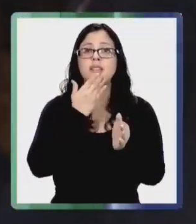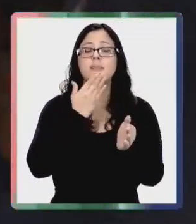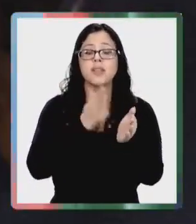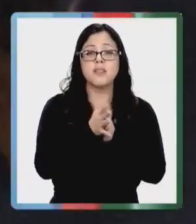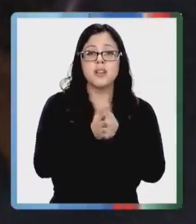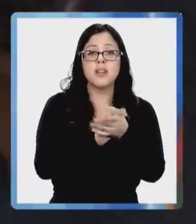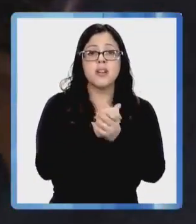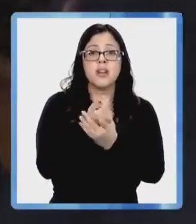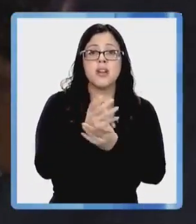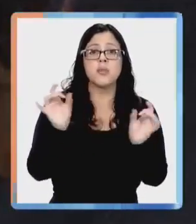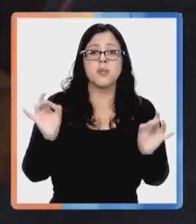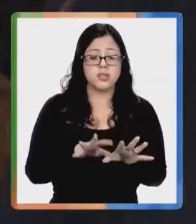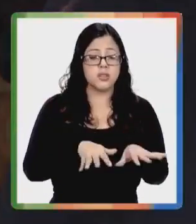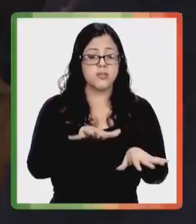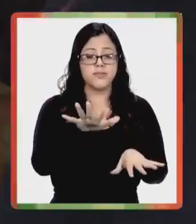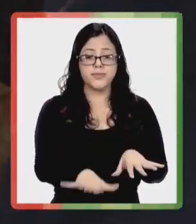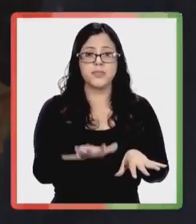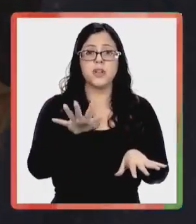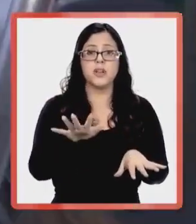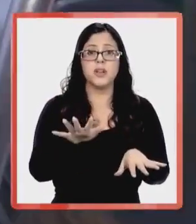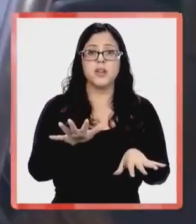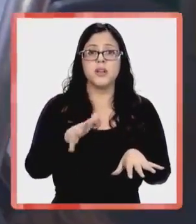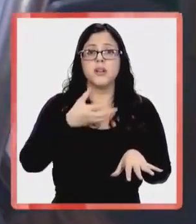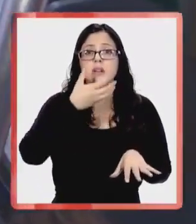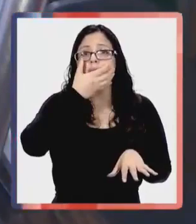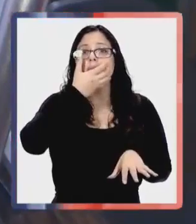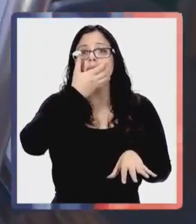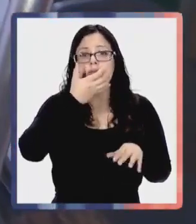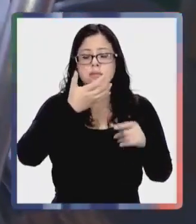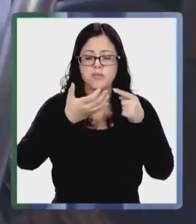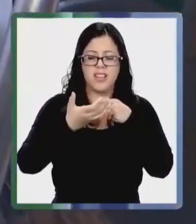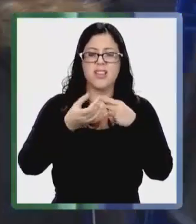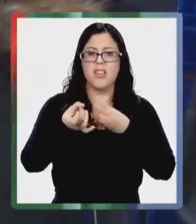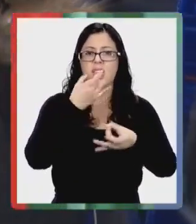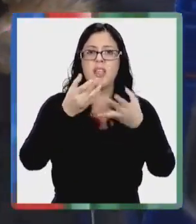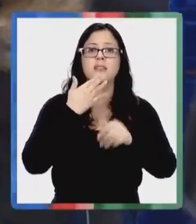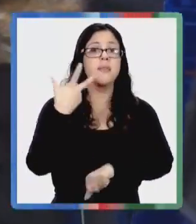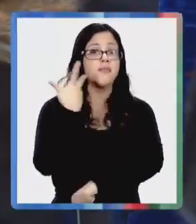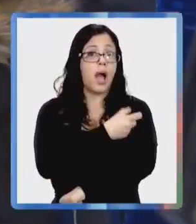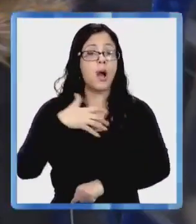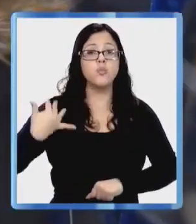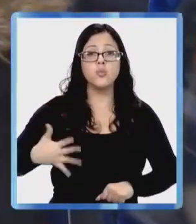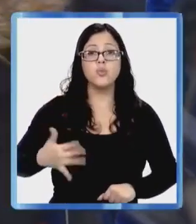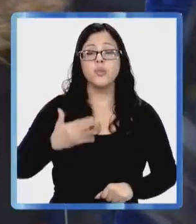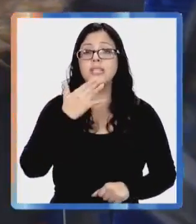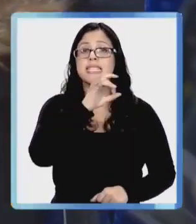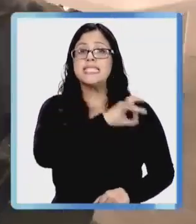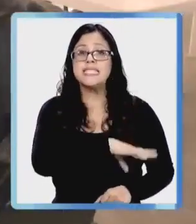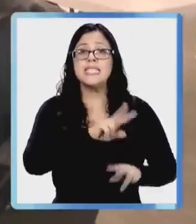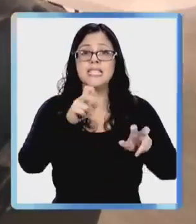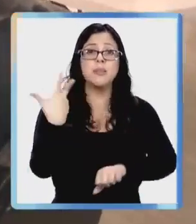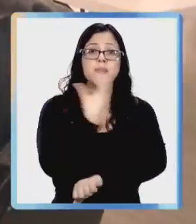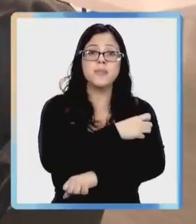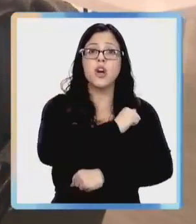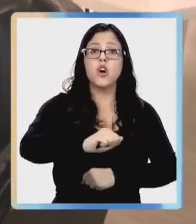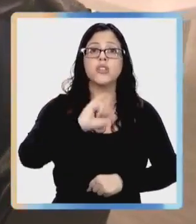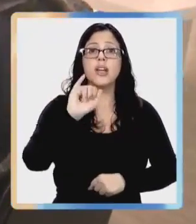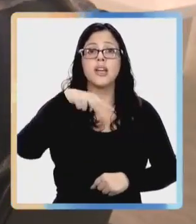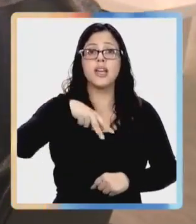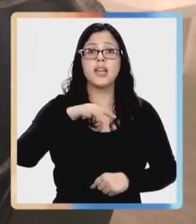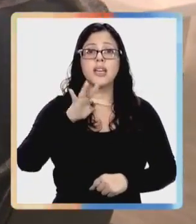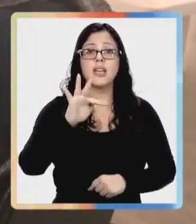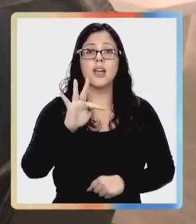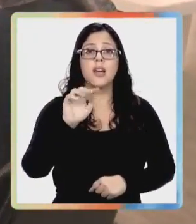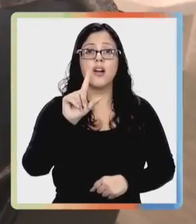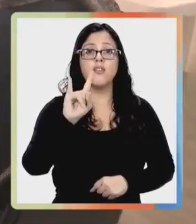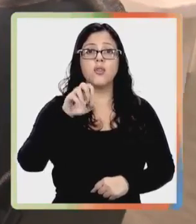recomendación. Lavarnos las manos porque podemos tocar algo infectado y llevarlo a la boca. Vacunarnos, eso es esencial. Y en Chile la vacunación contra